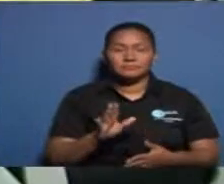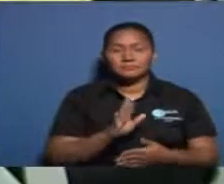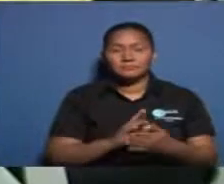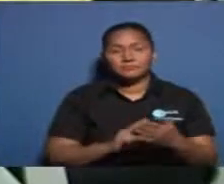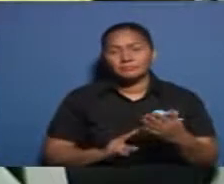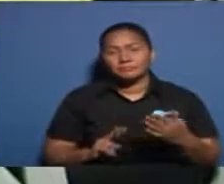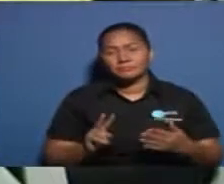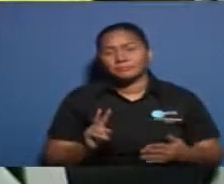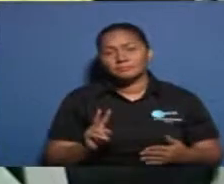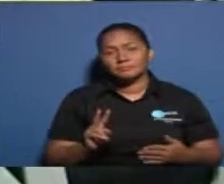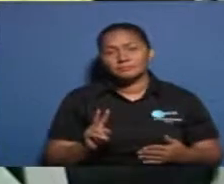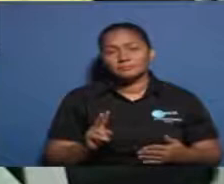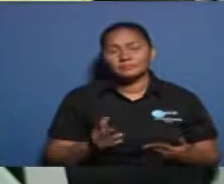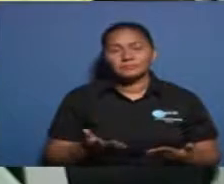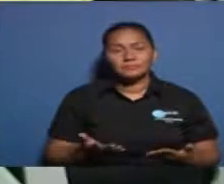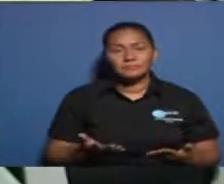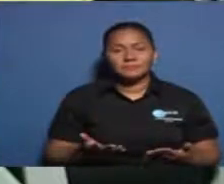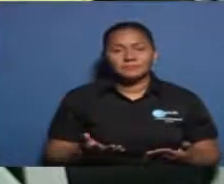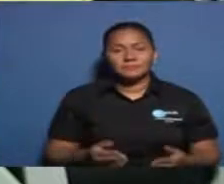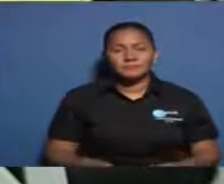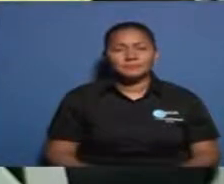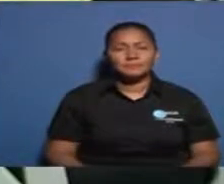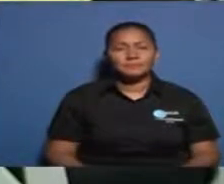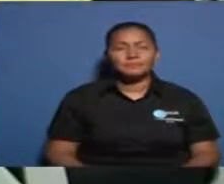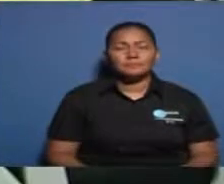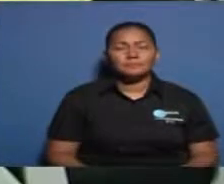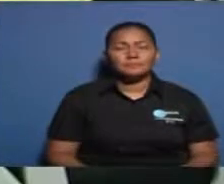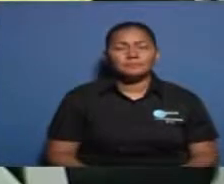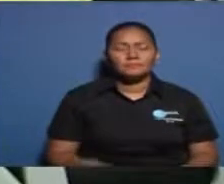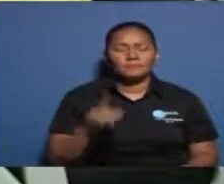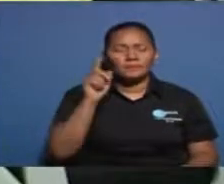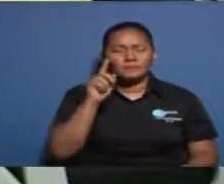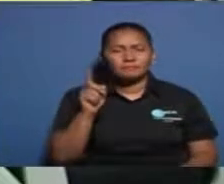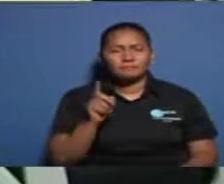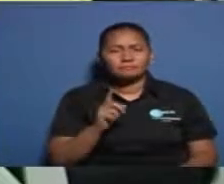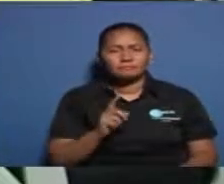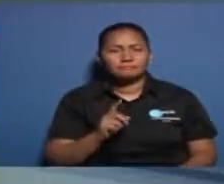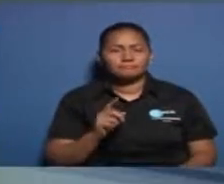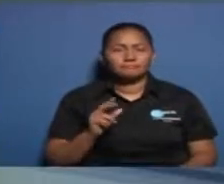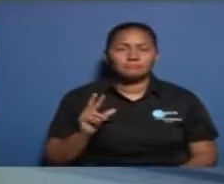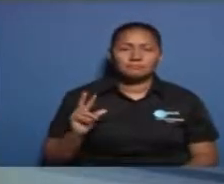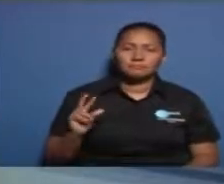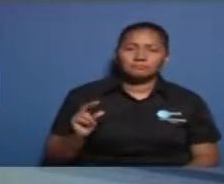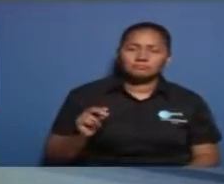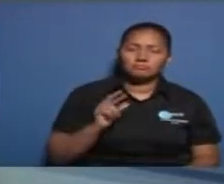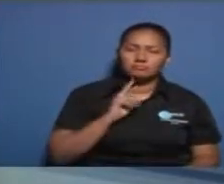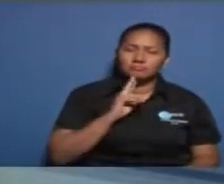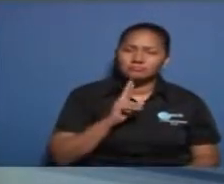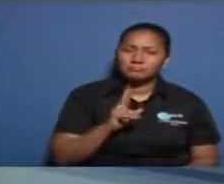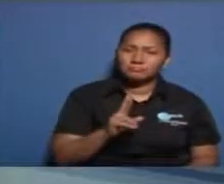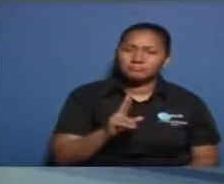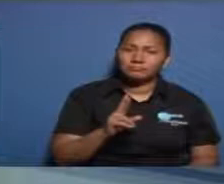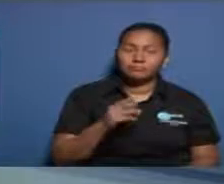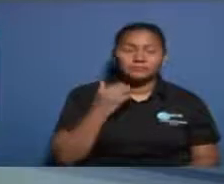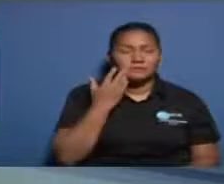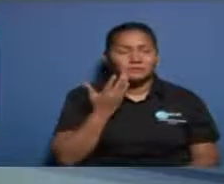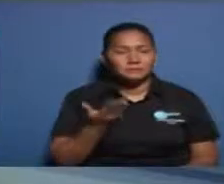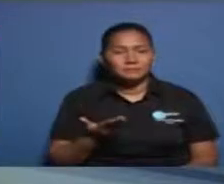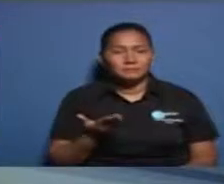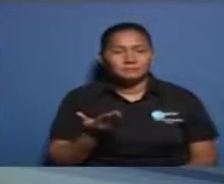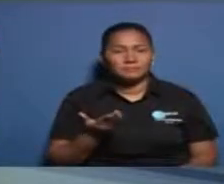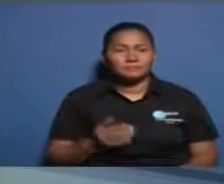violencia de género y bueno esa pregunta no tiene una respuesta simple sin embargo yo quiero señalar